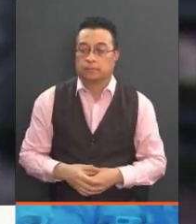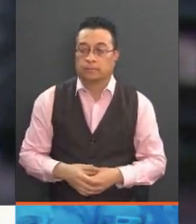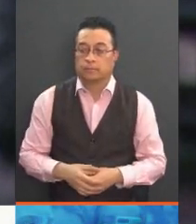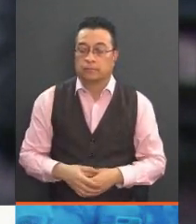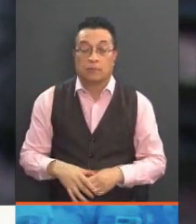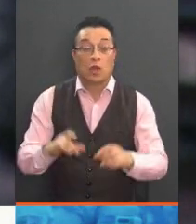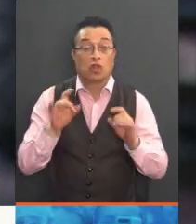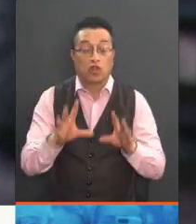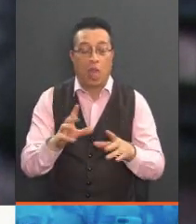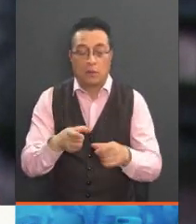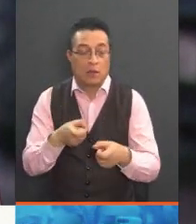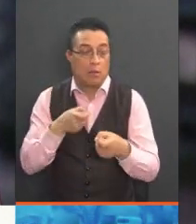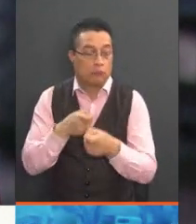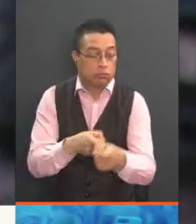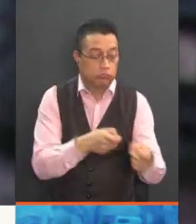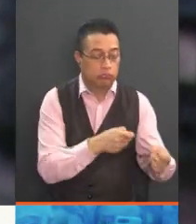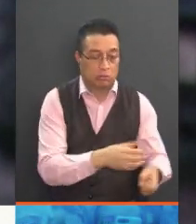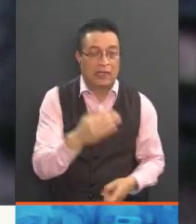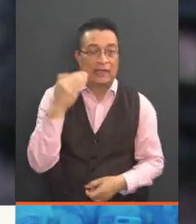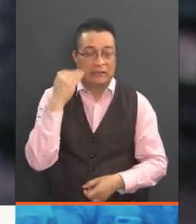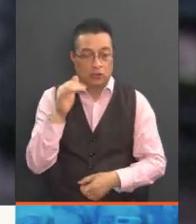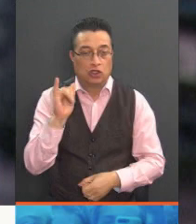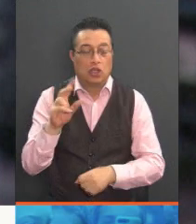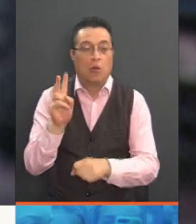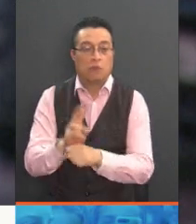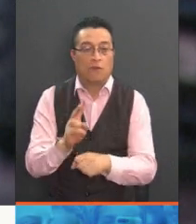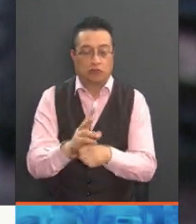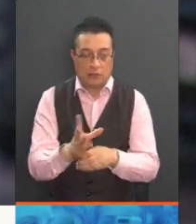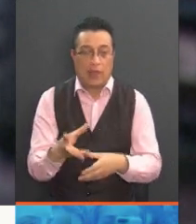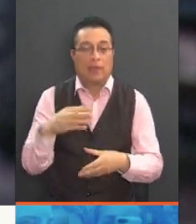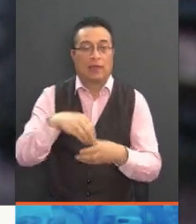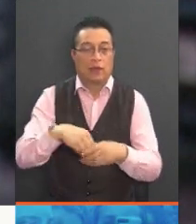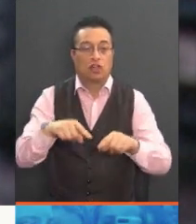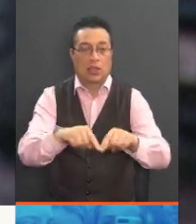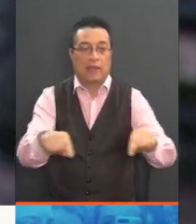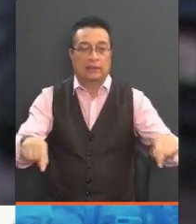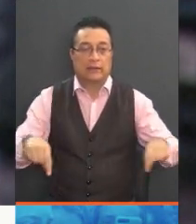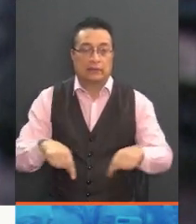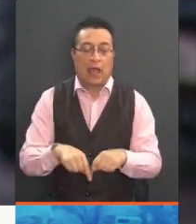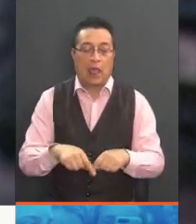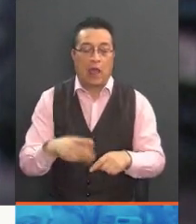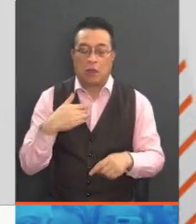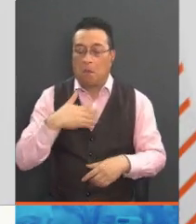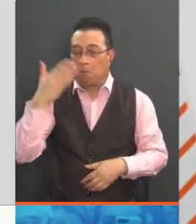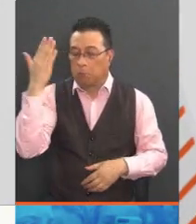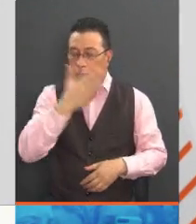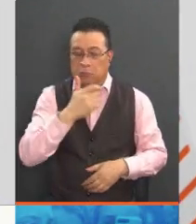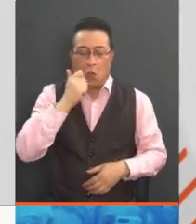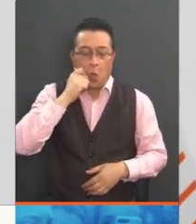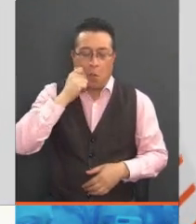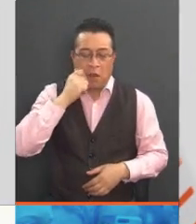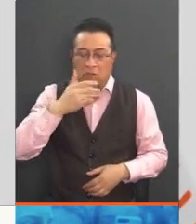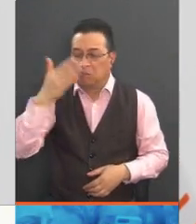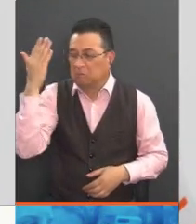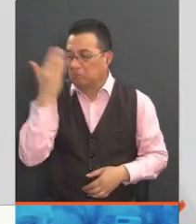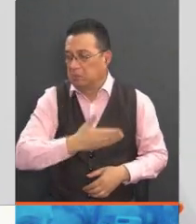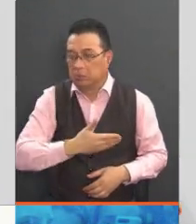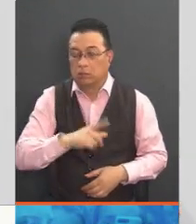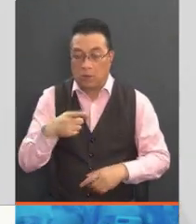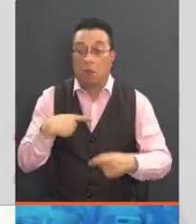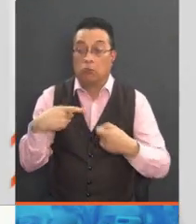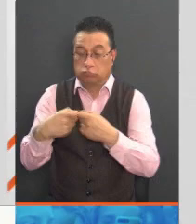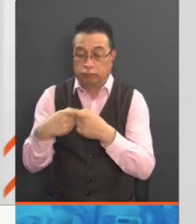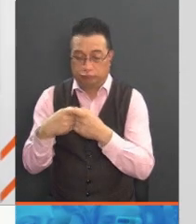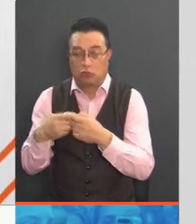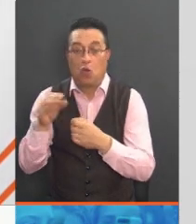Simplemente comenzó a disparar a los niños y profesores que estaban dentro de esa sala, sin tener en cuenta la vida humana. Estuvo involucrado en una pelea doméstica